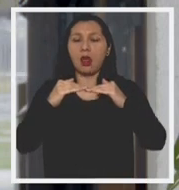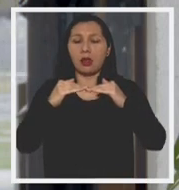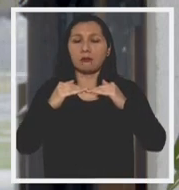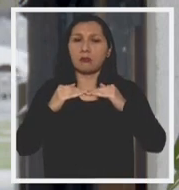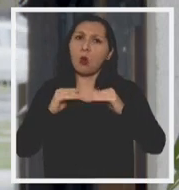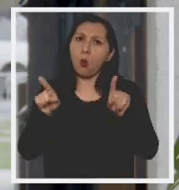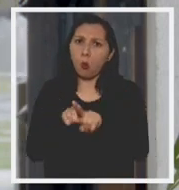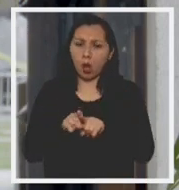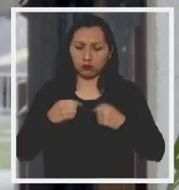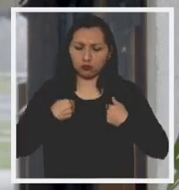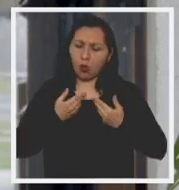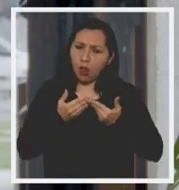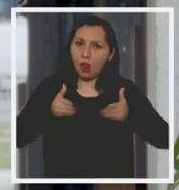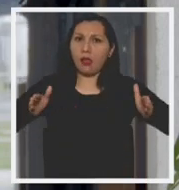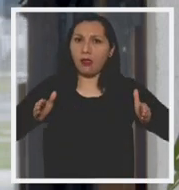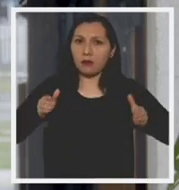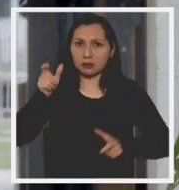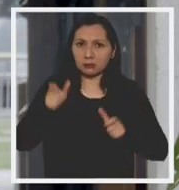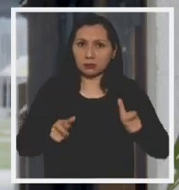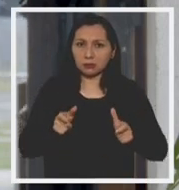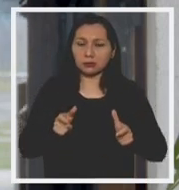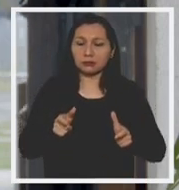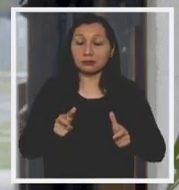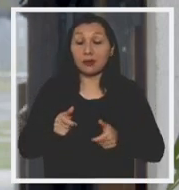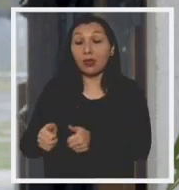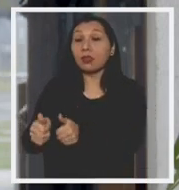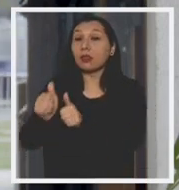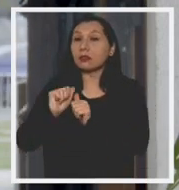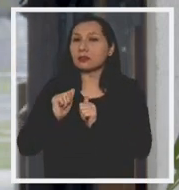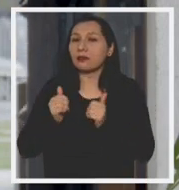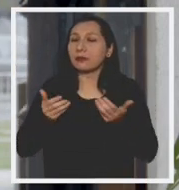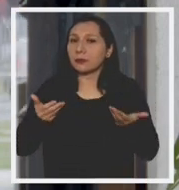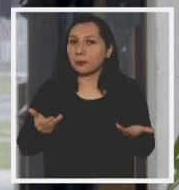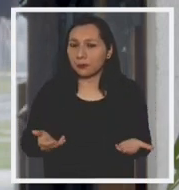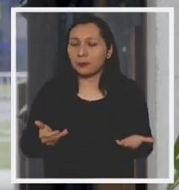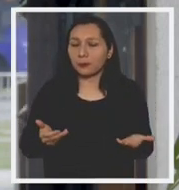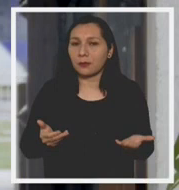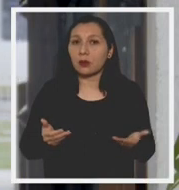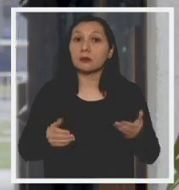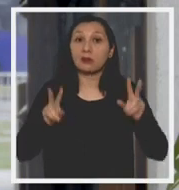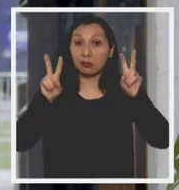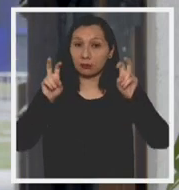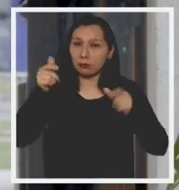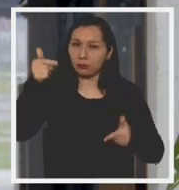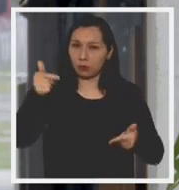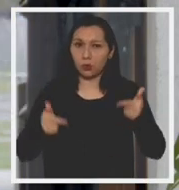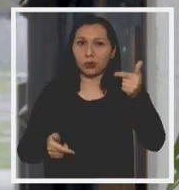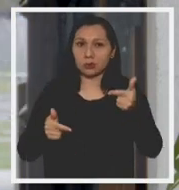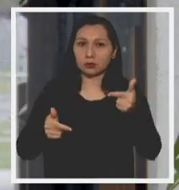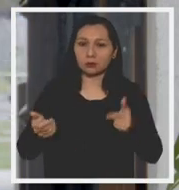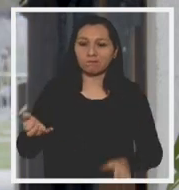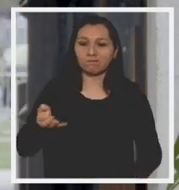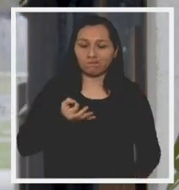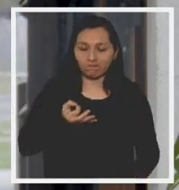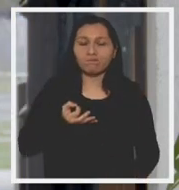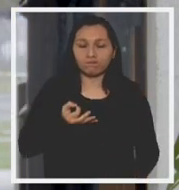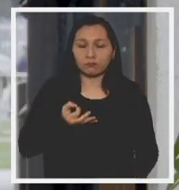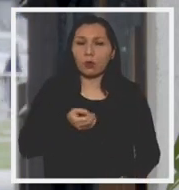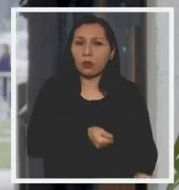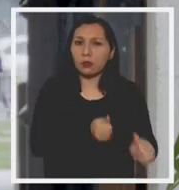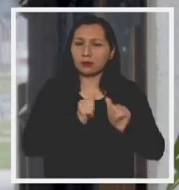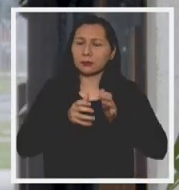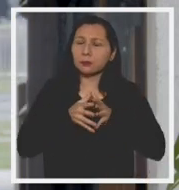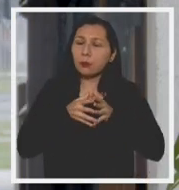a su vez su libertad. El desafío entonces es político y nos plantea un